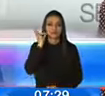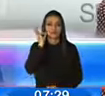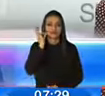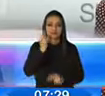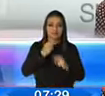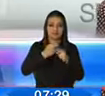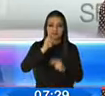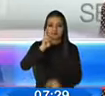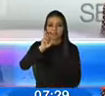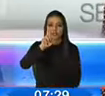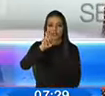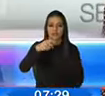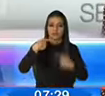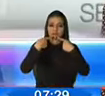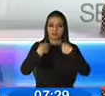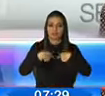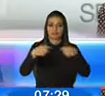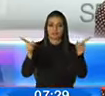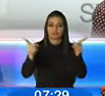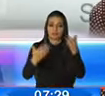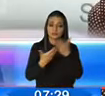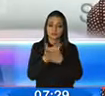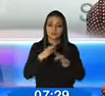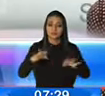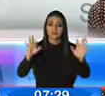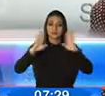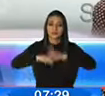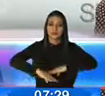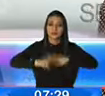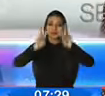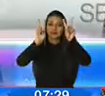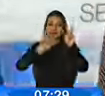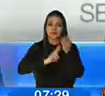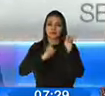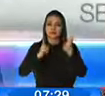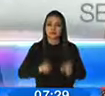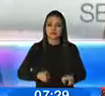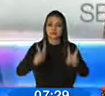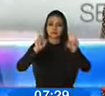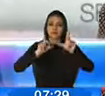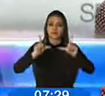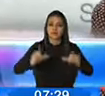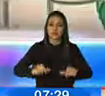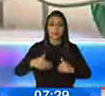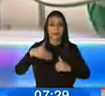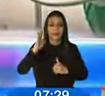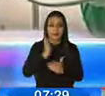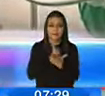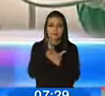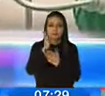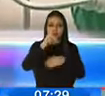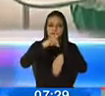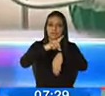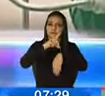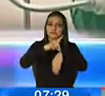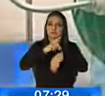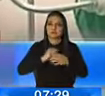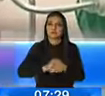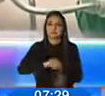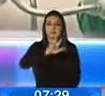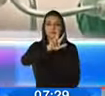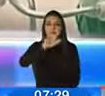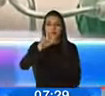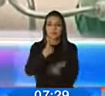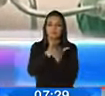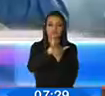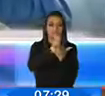nuevo grupo de becas de formación de talento humano en salud, específicamente especialidades médicas. Son más de 33